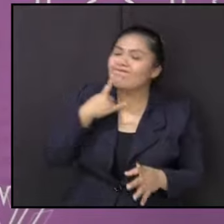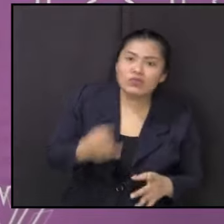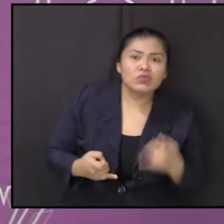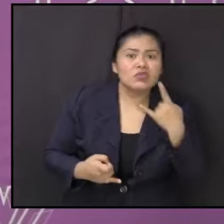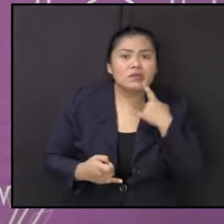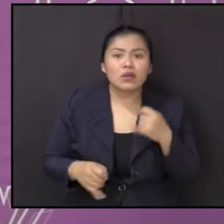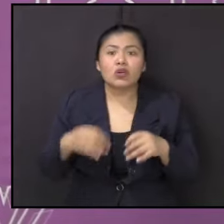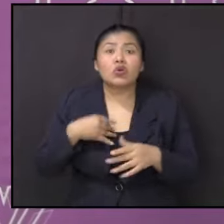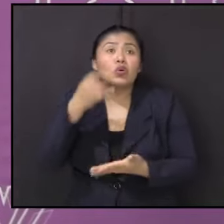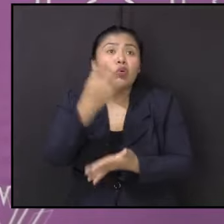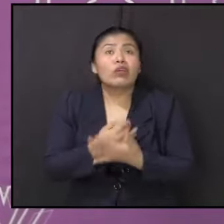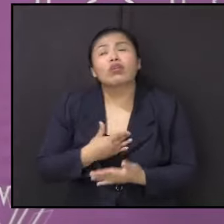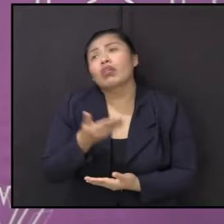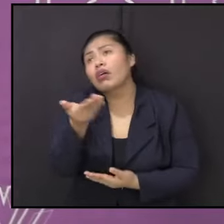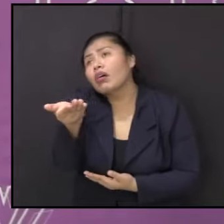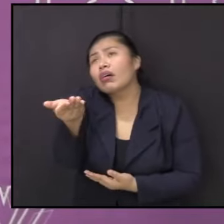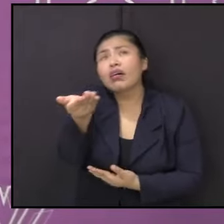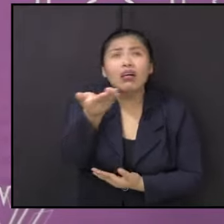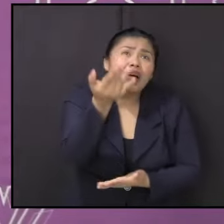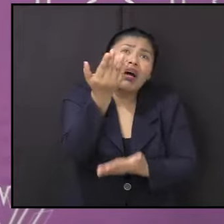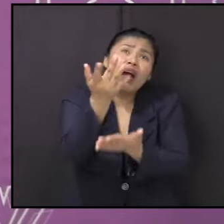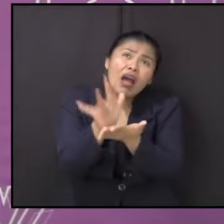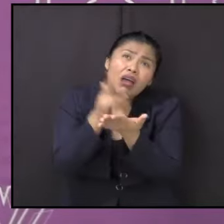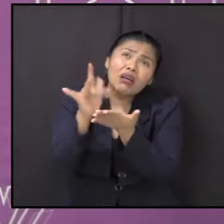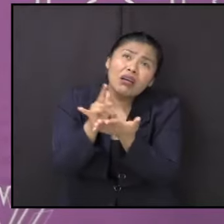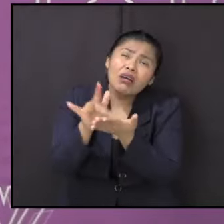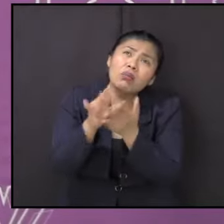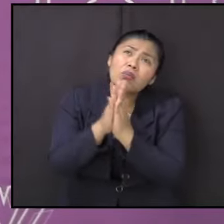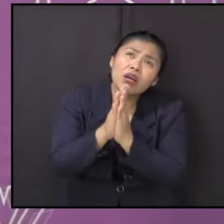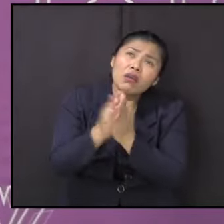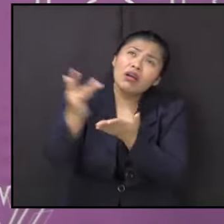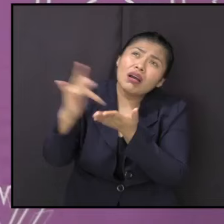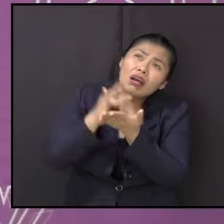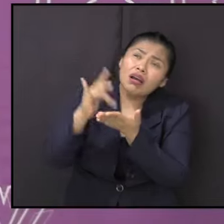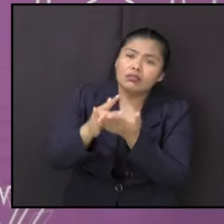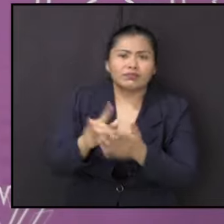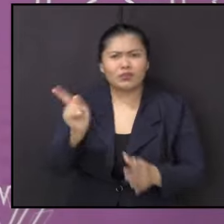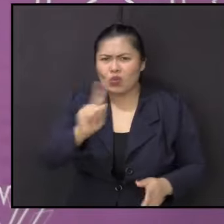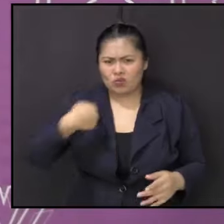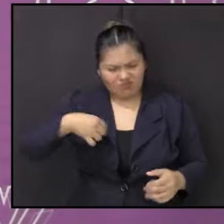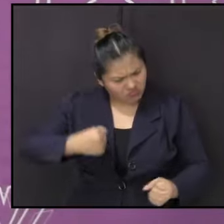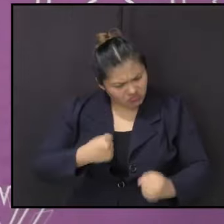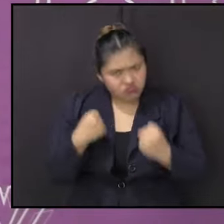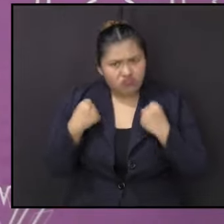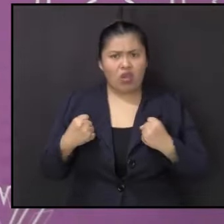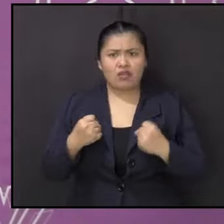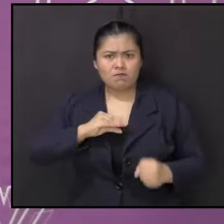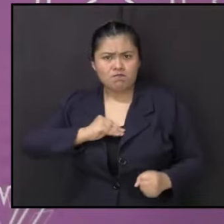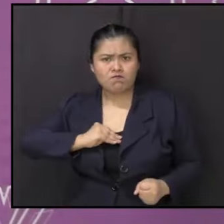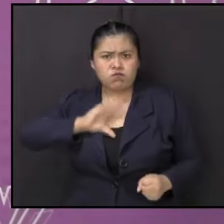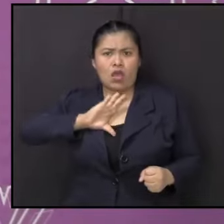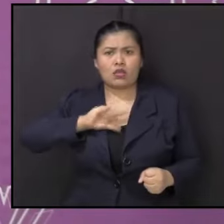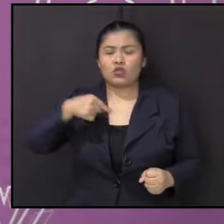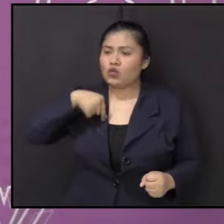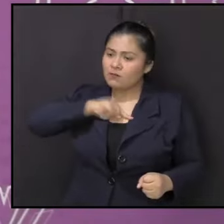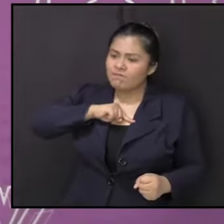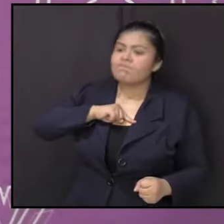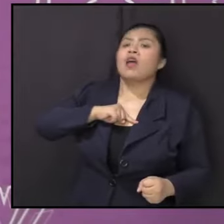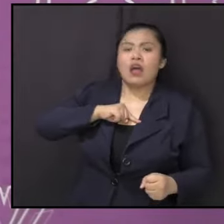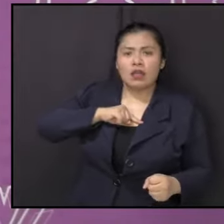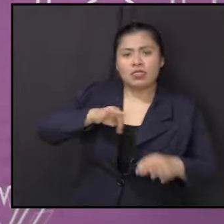alguien ayúdeme, sino también convertirnos, empoderarnos nosotras mismas, empoderarnos nosotros mismos y poder